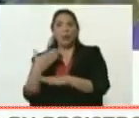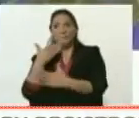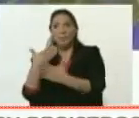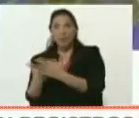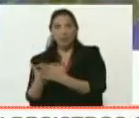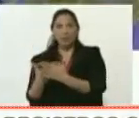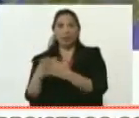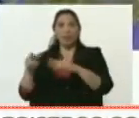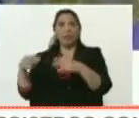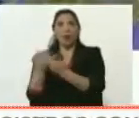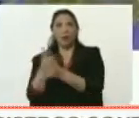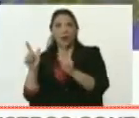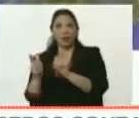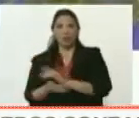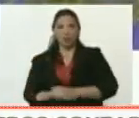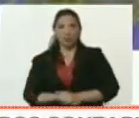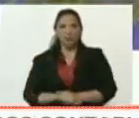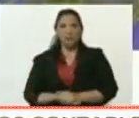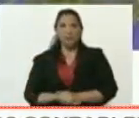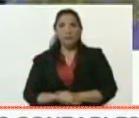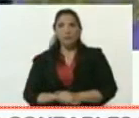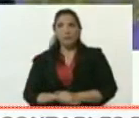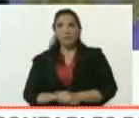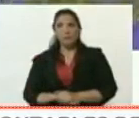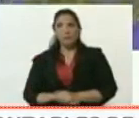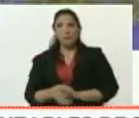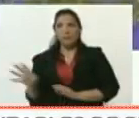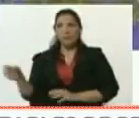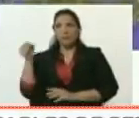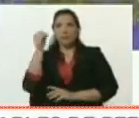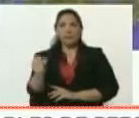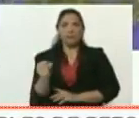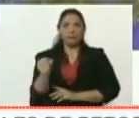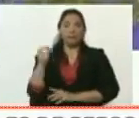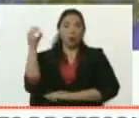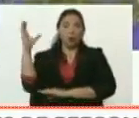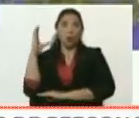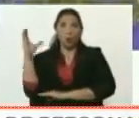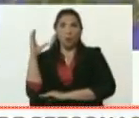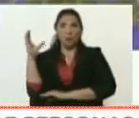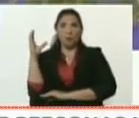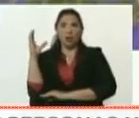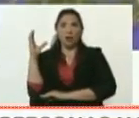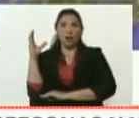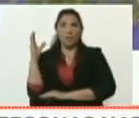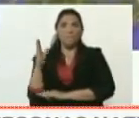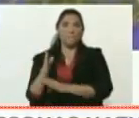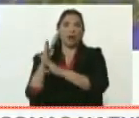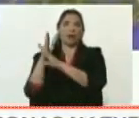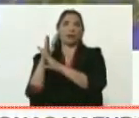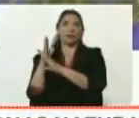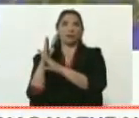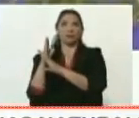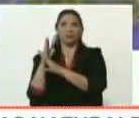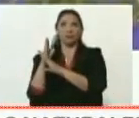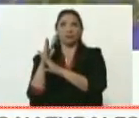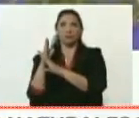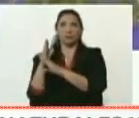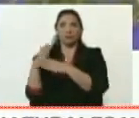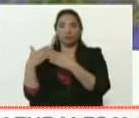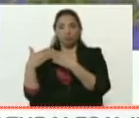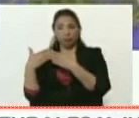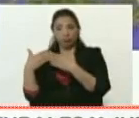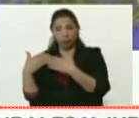que el neoliberalismo impuesto en Colombia cese y se abre el